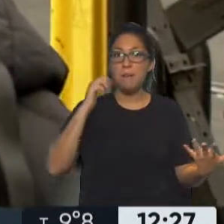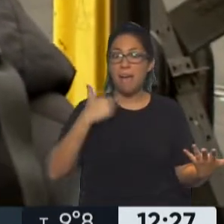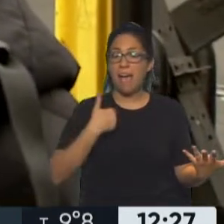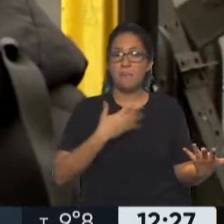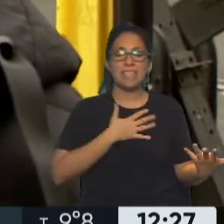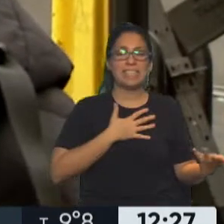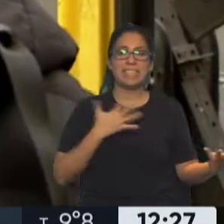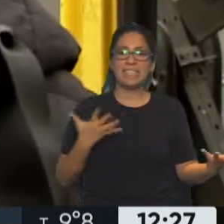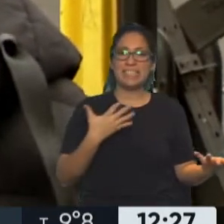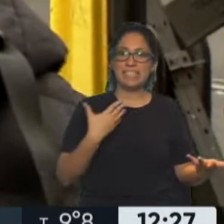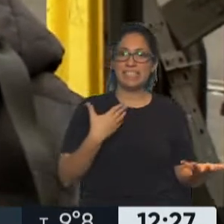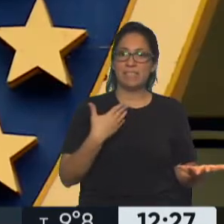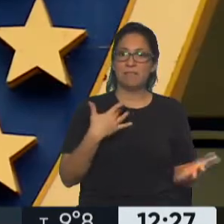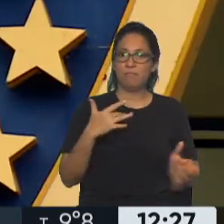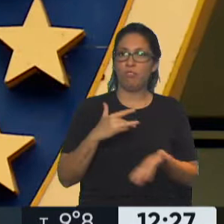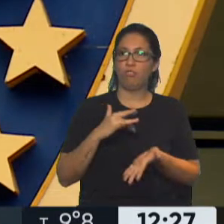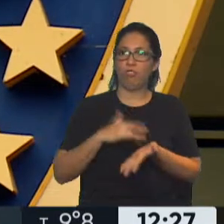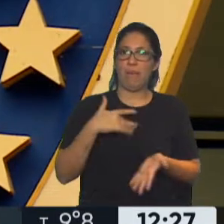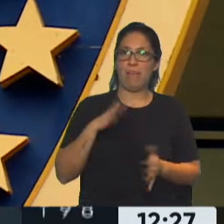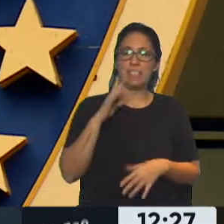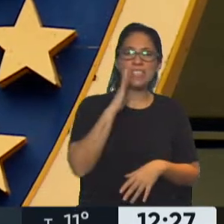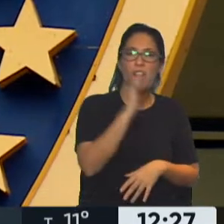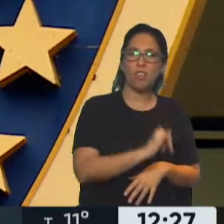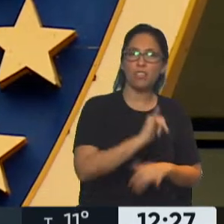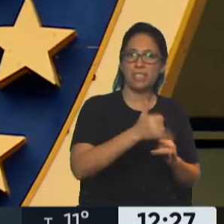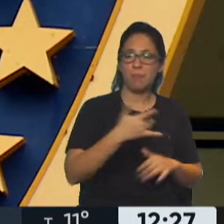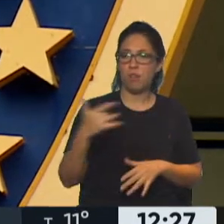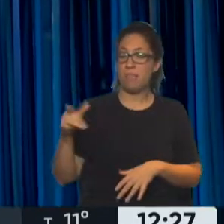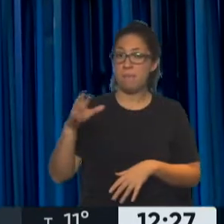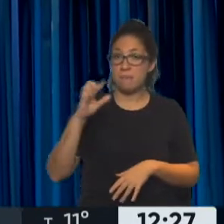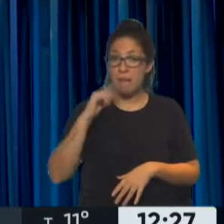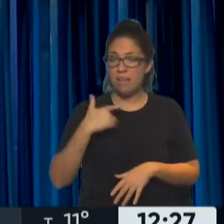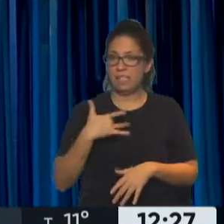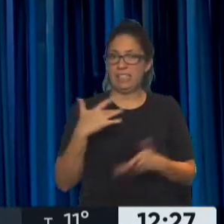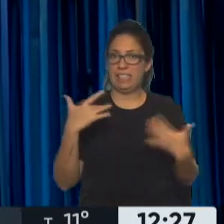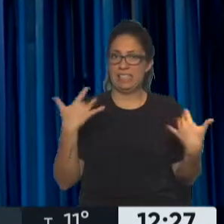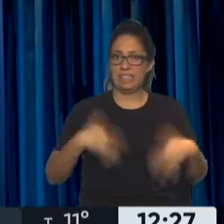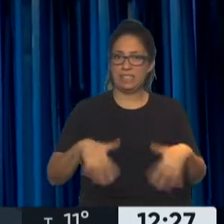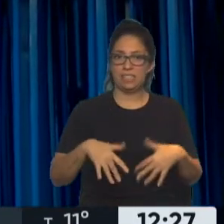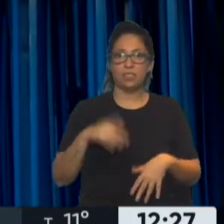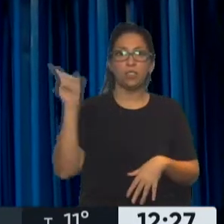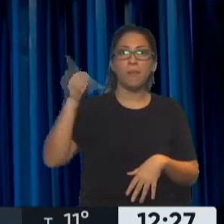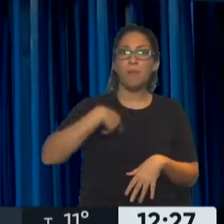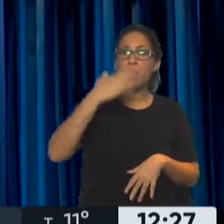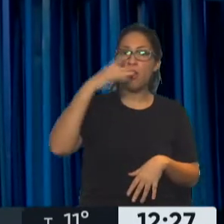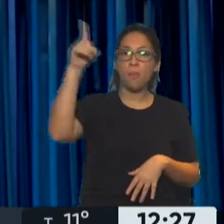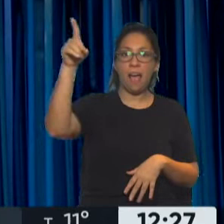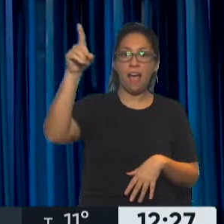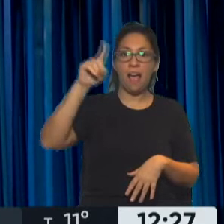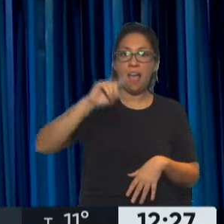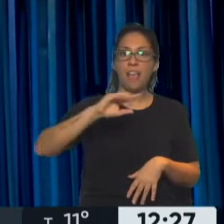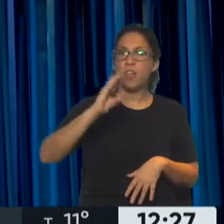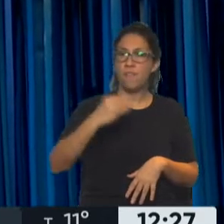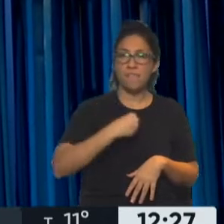hincha, me afecta un poco más lo de Pipa. Lo de Izquierdo está, pero lo de Pipa. Me llama la atención. Mira, venimos de Río Cuarto, Córdoba. Bien. Y somos hinchas de